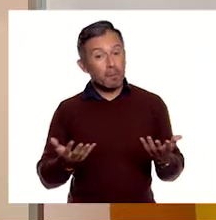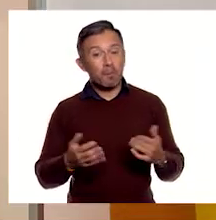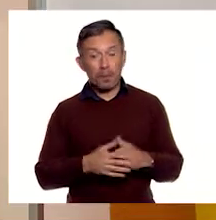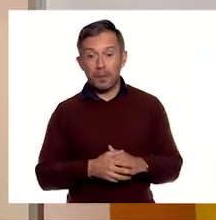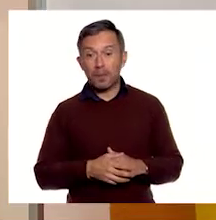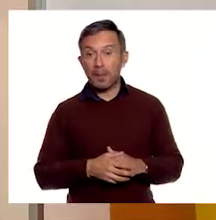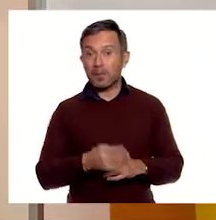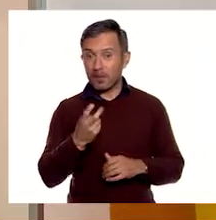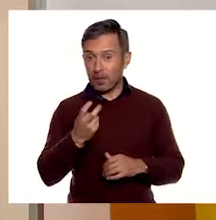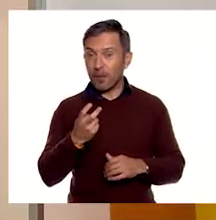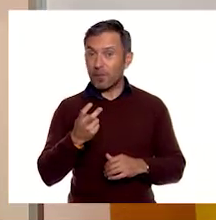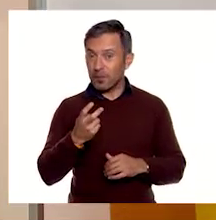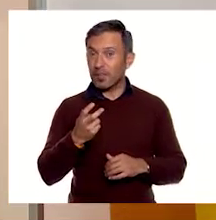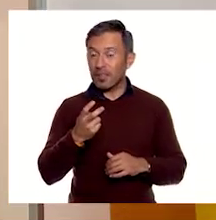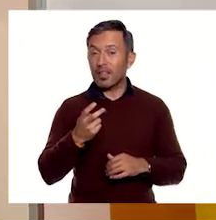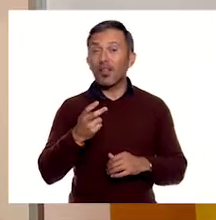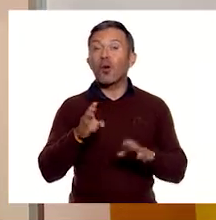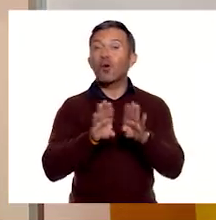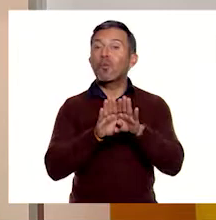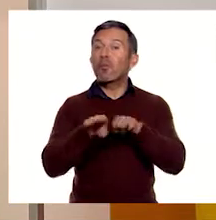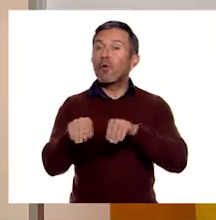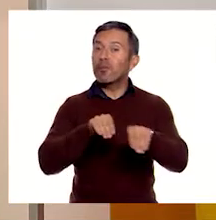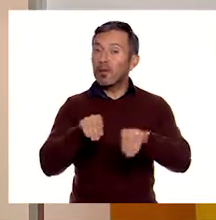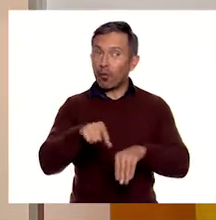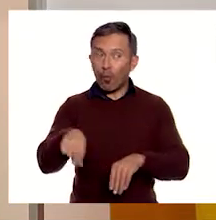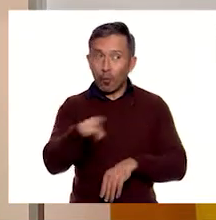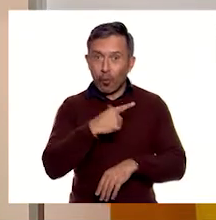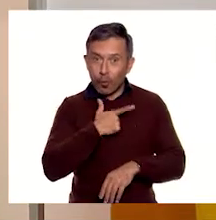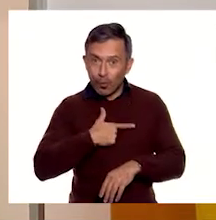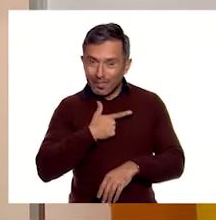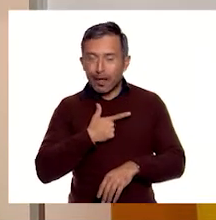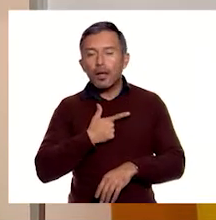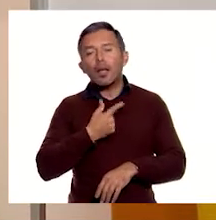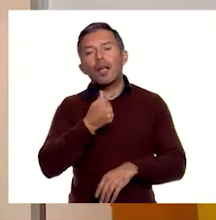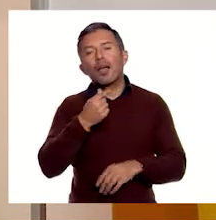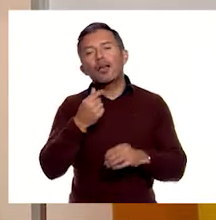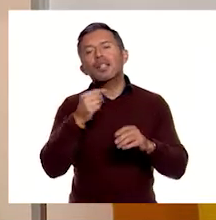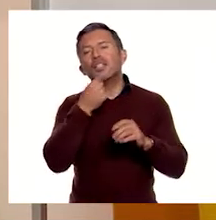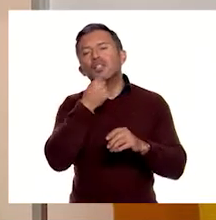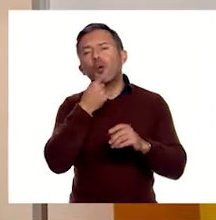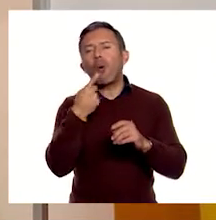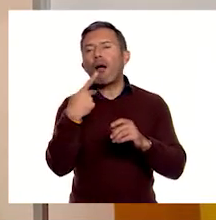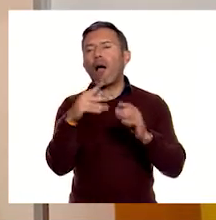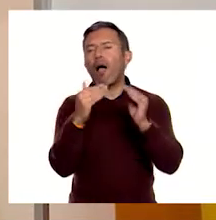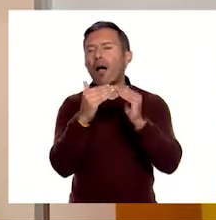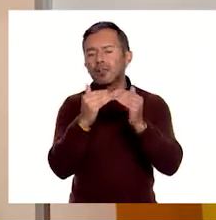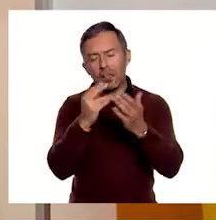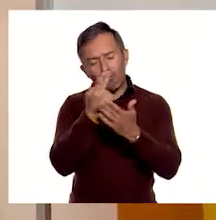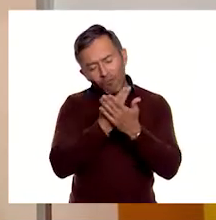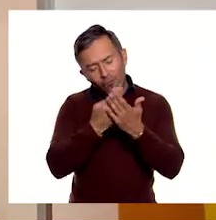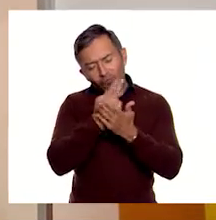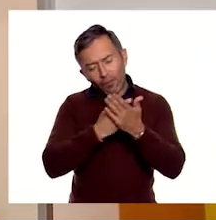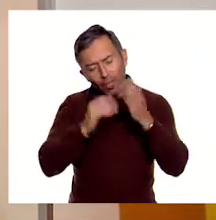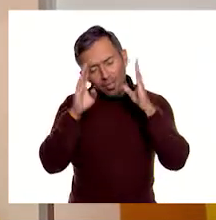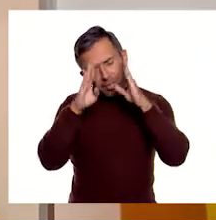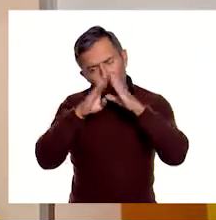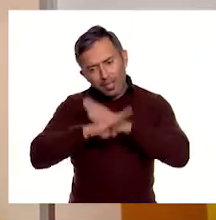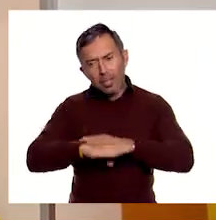mucho esta ilusión óptica en movimiento y que los niños se entretengan haciéndolo en su casa y buscando varias formas y